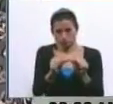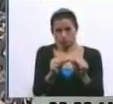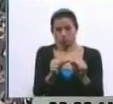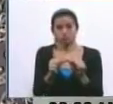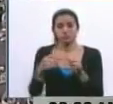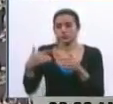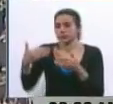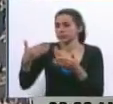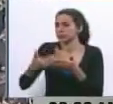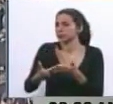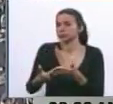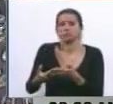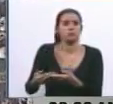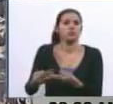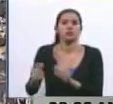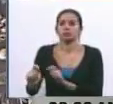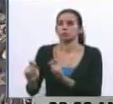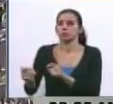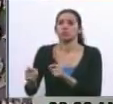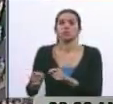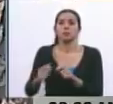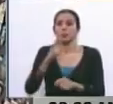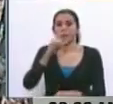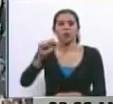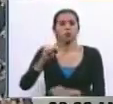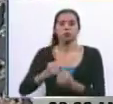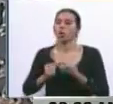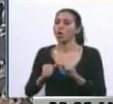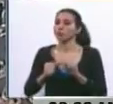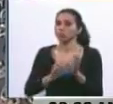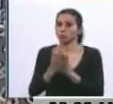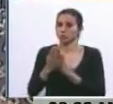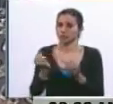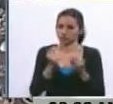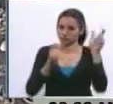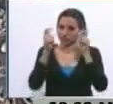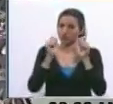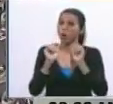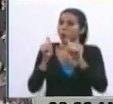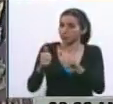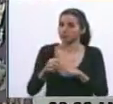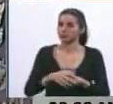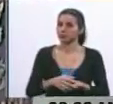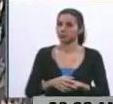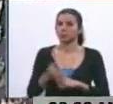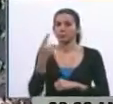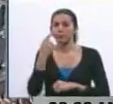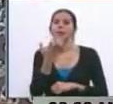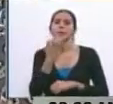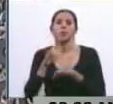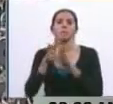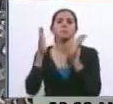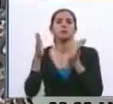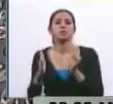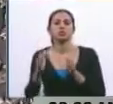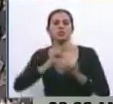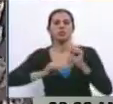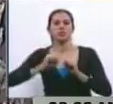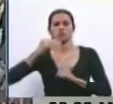legado y que nuestro presidente Maduro alimenta día a día. Tú ves a nuestro ministro de la Defensa, a